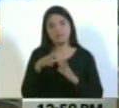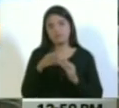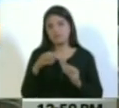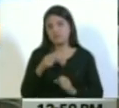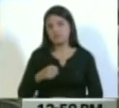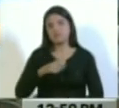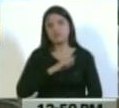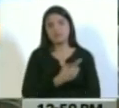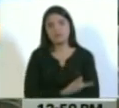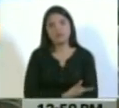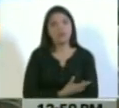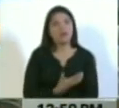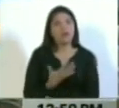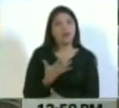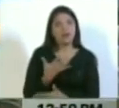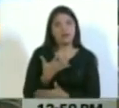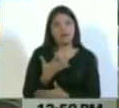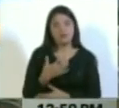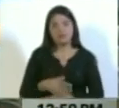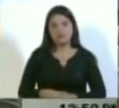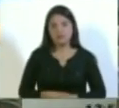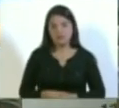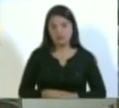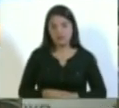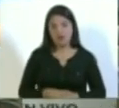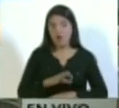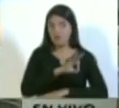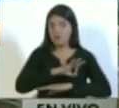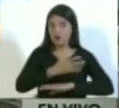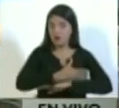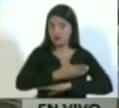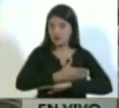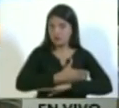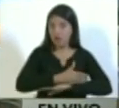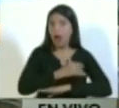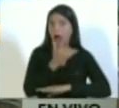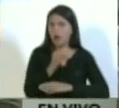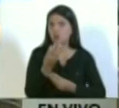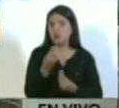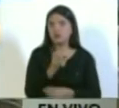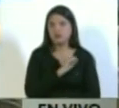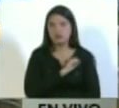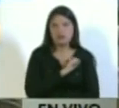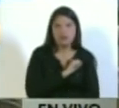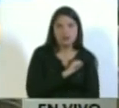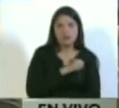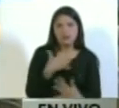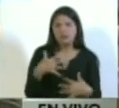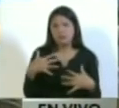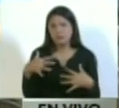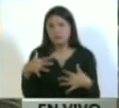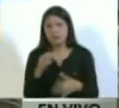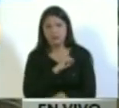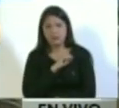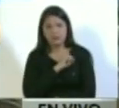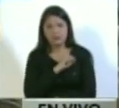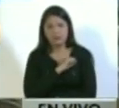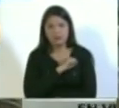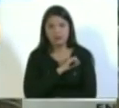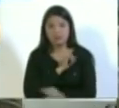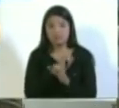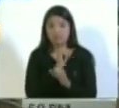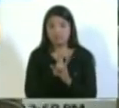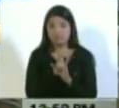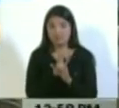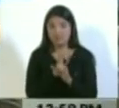criminal, terrorista, de sicario en frontera. Y sí, hay mucho terror, están temblando. La página Dólar